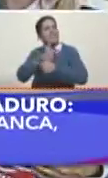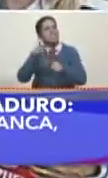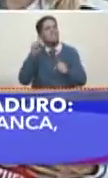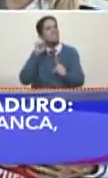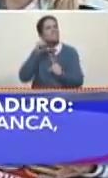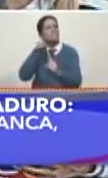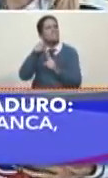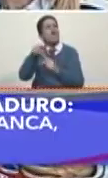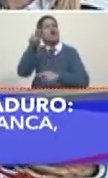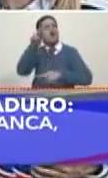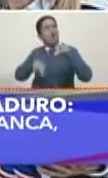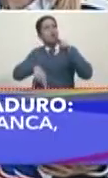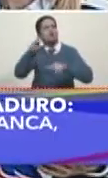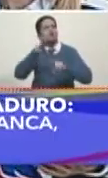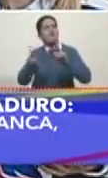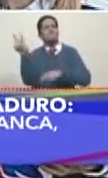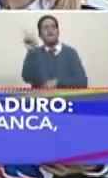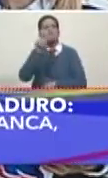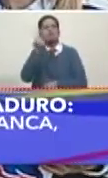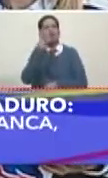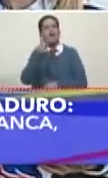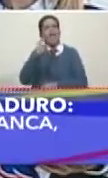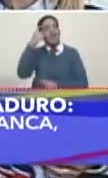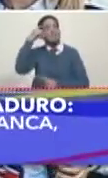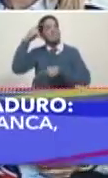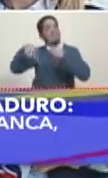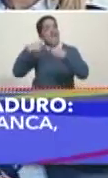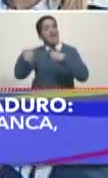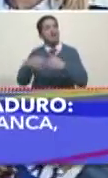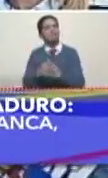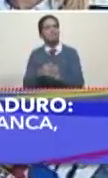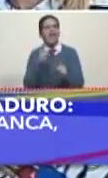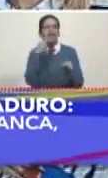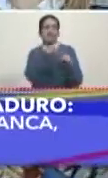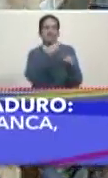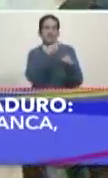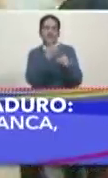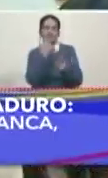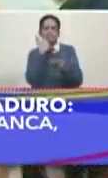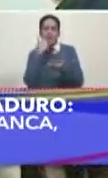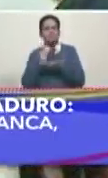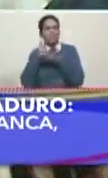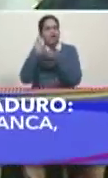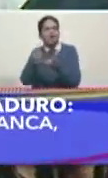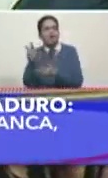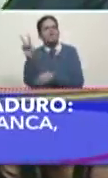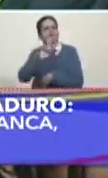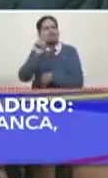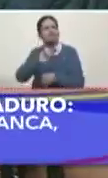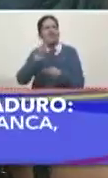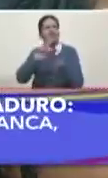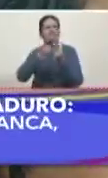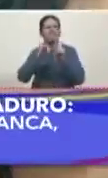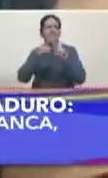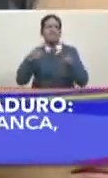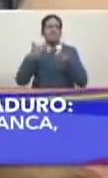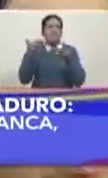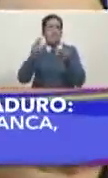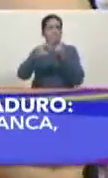de Venezuela todos los días, de la lucha por Venezuela todos los días, de la paz de Venezuela todos los